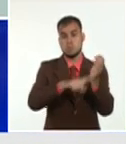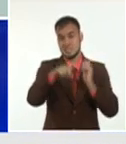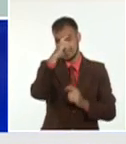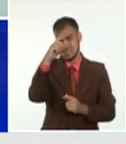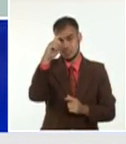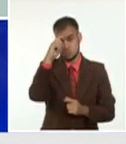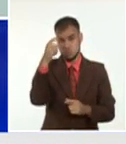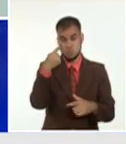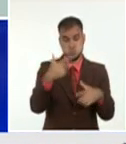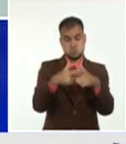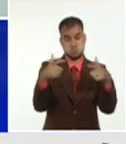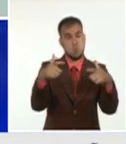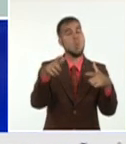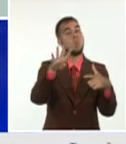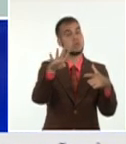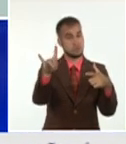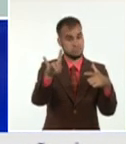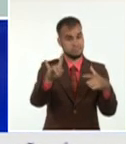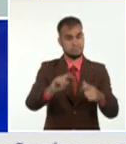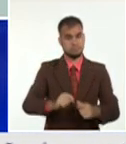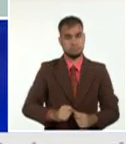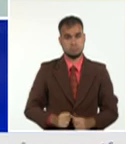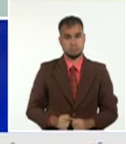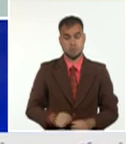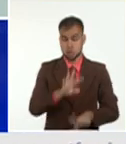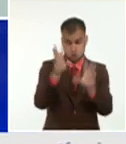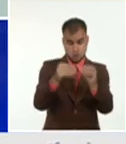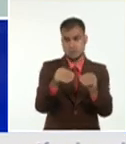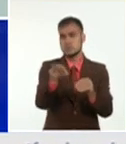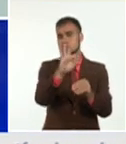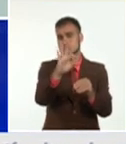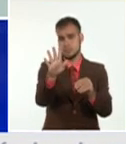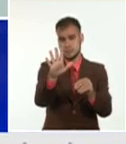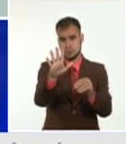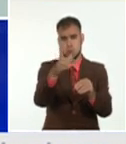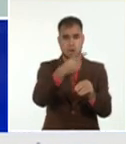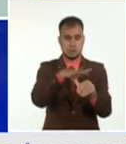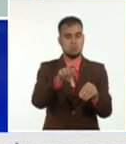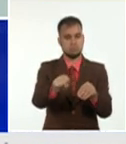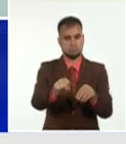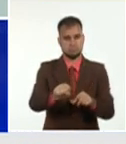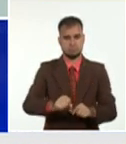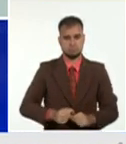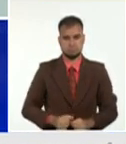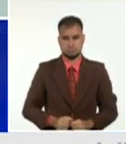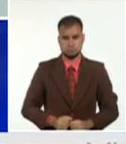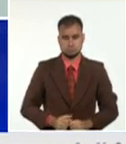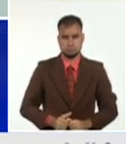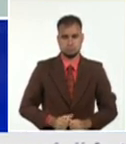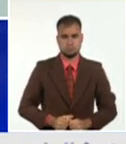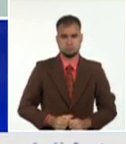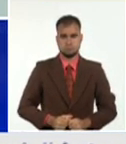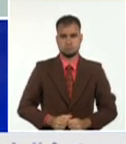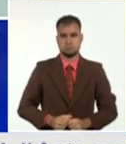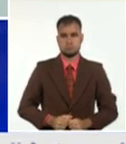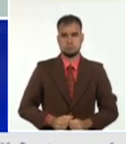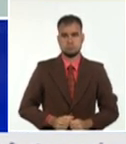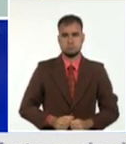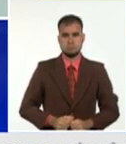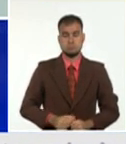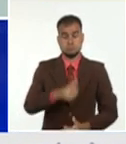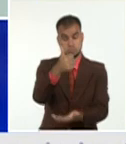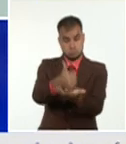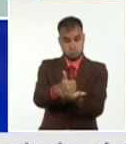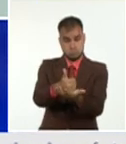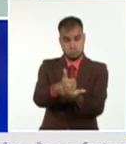49 los casos autóctonos, 85 en total. También se analizaba ayer el municipio de Santi Espíritu